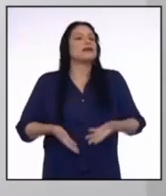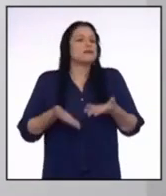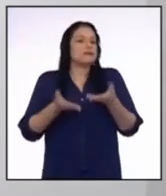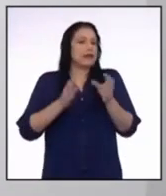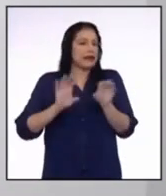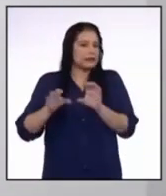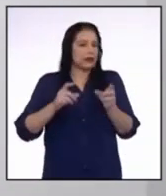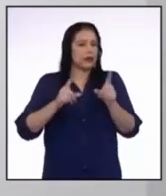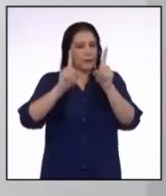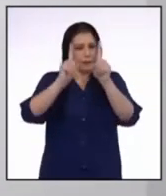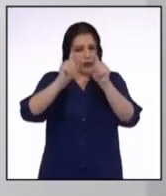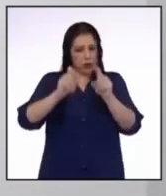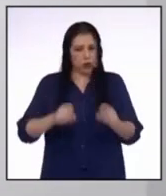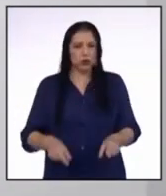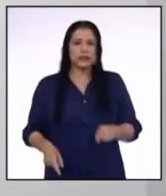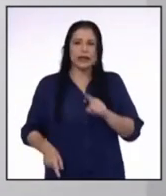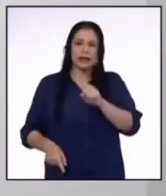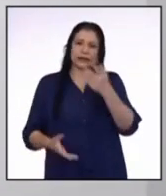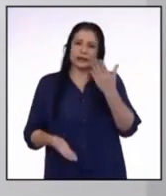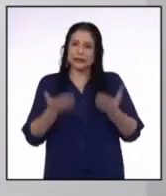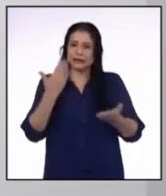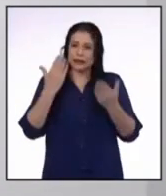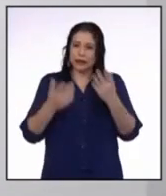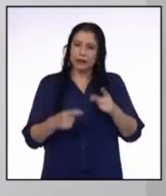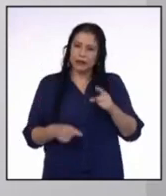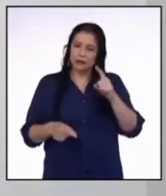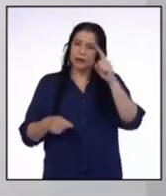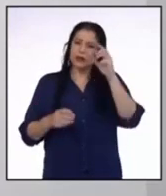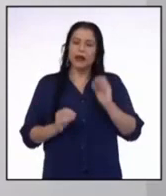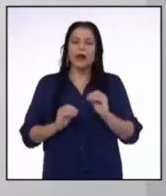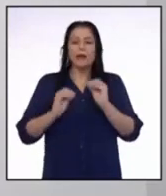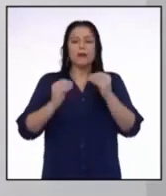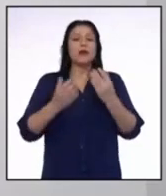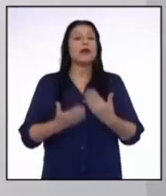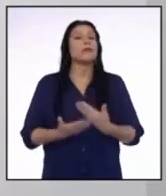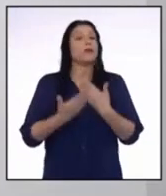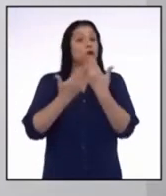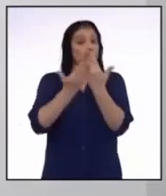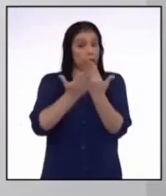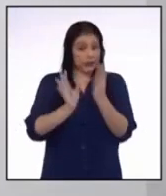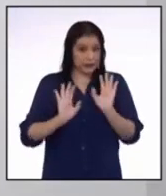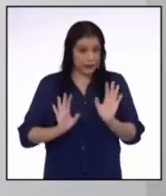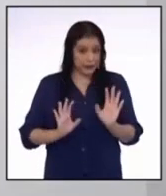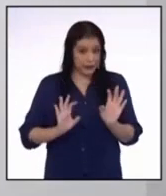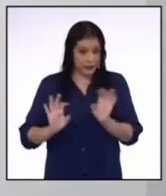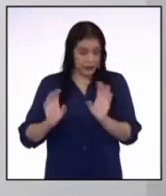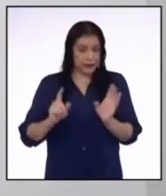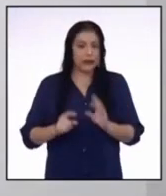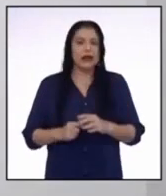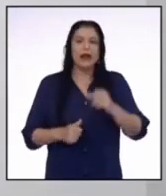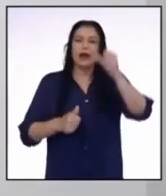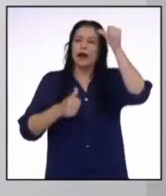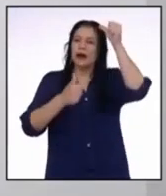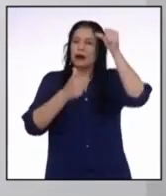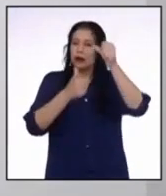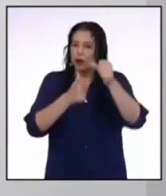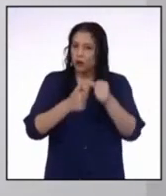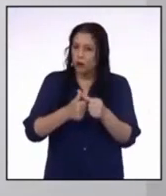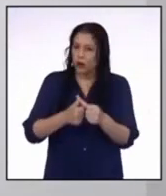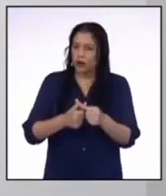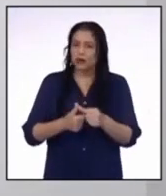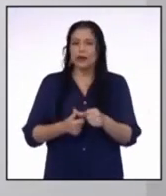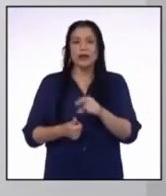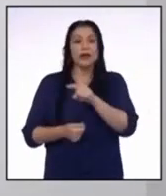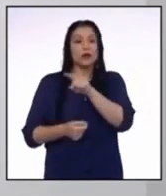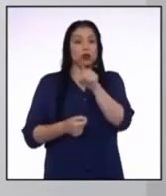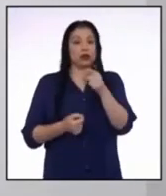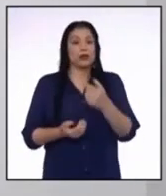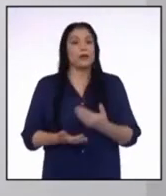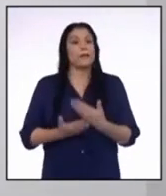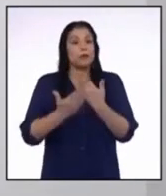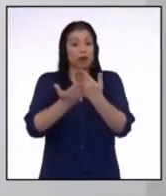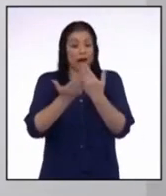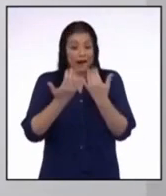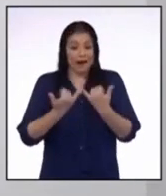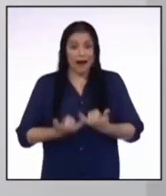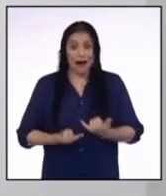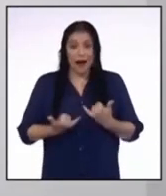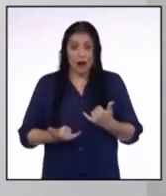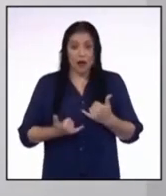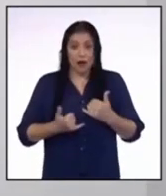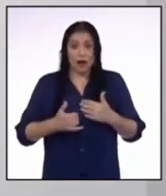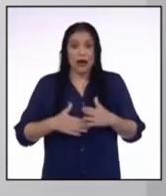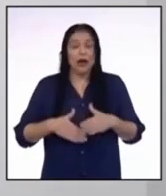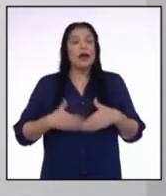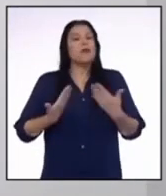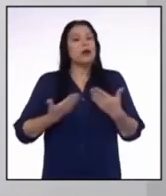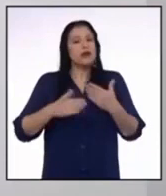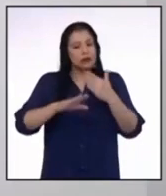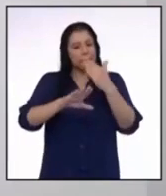preguntas y de ese modo podrían ir estableciendo una propuesta. Recuerden que lo que propongan ahora puede